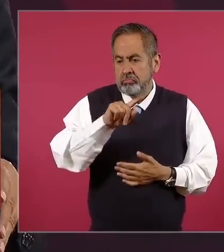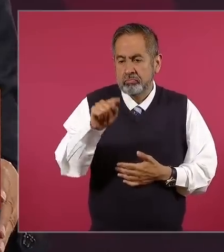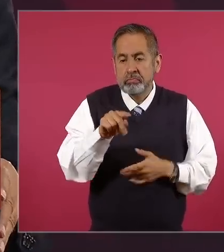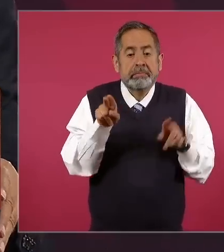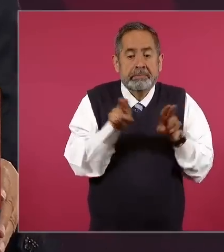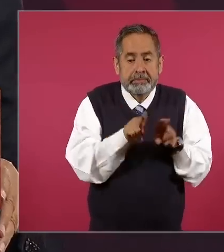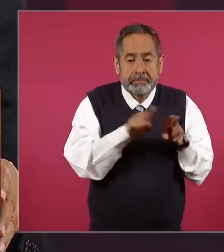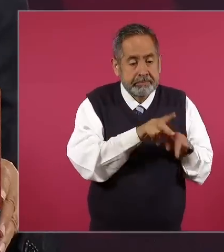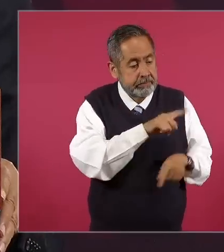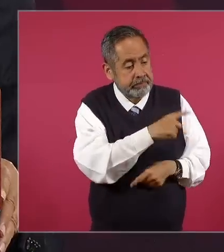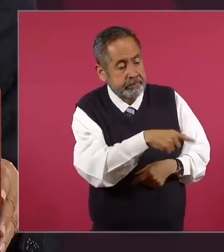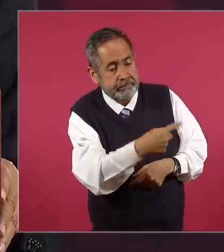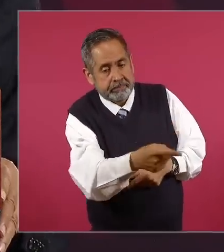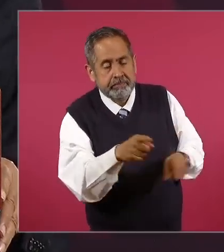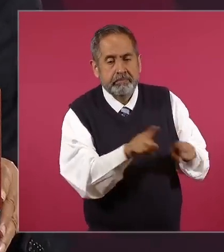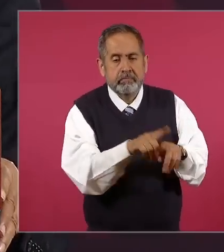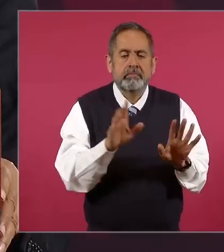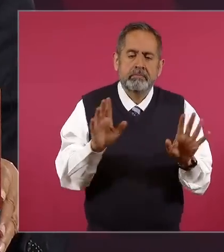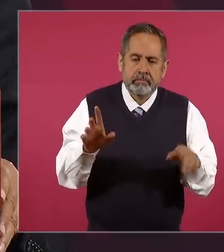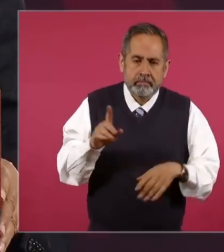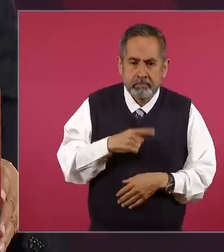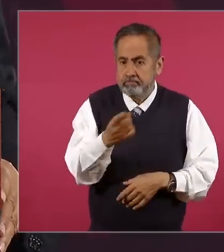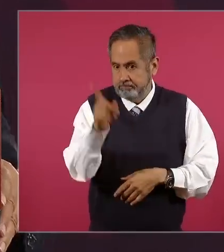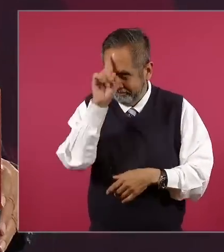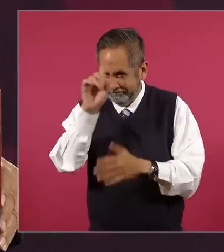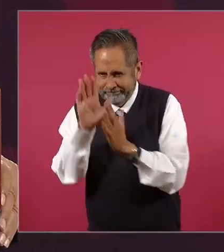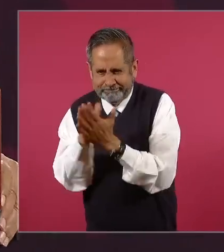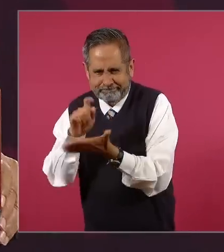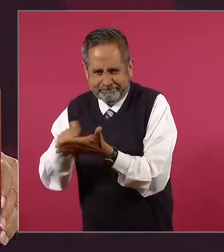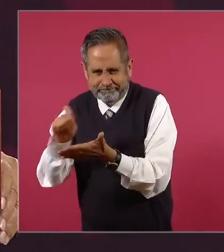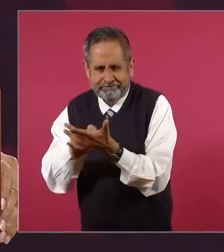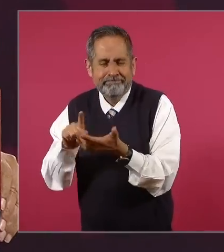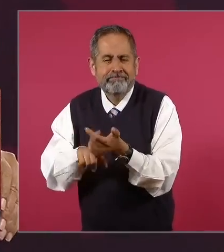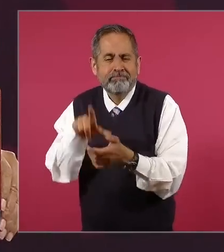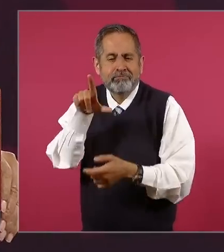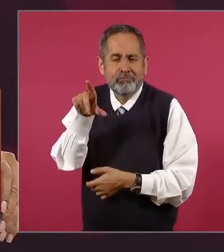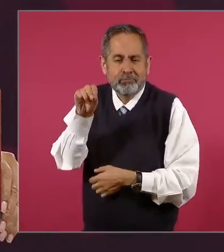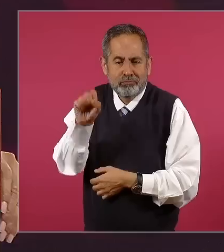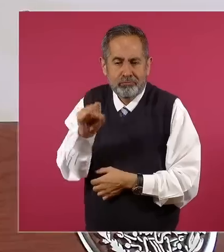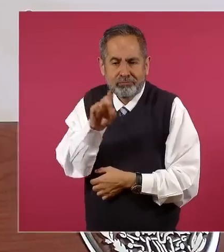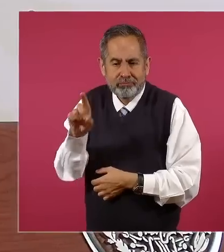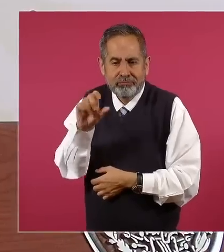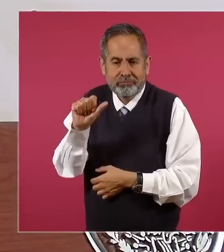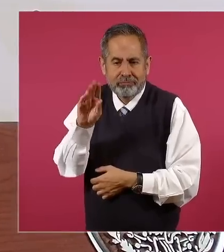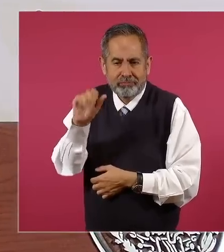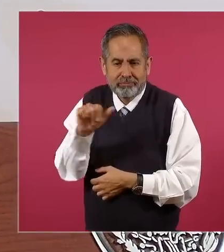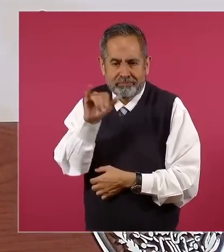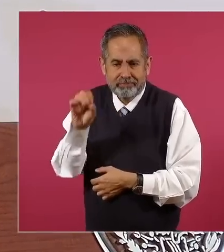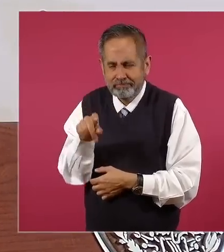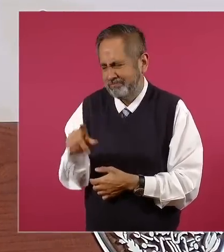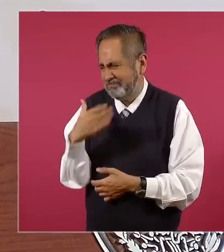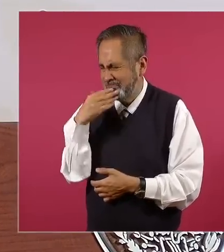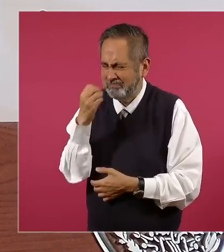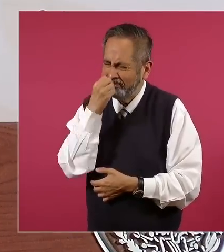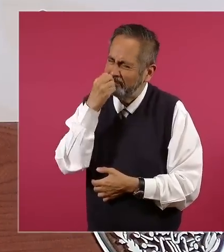Recomiendo esa novela, Los de Abajo, es bellísima.